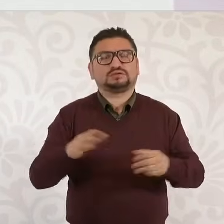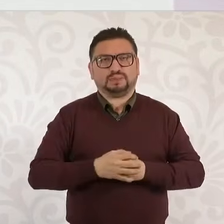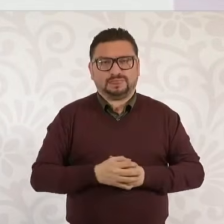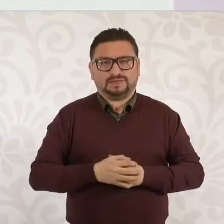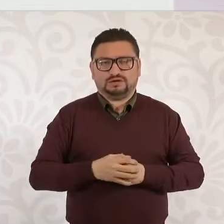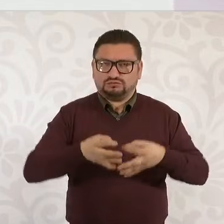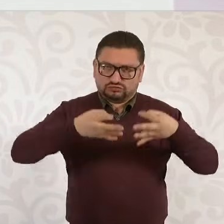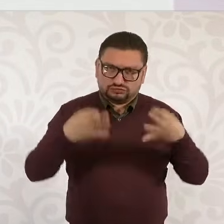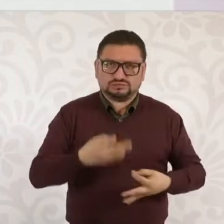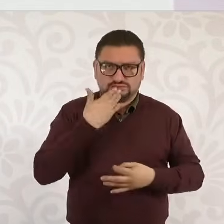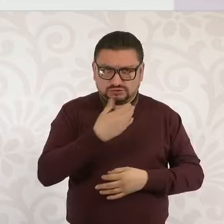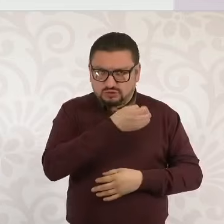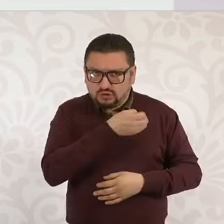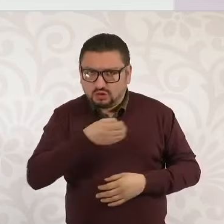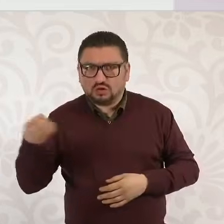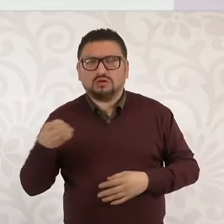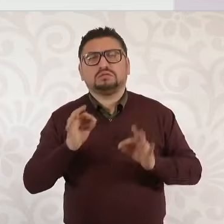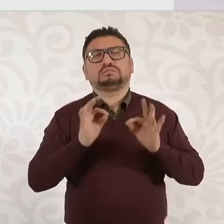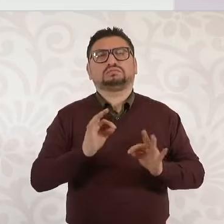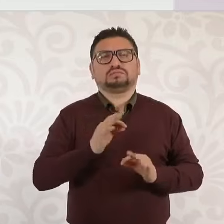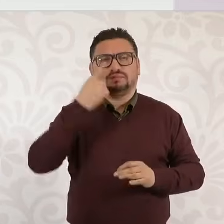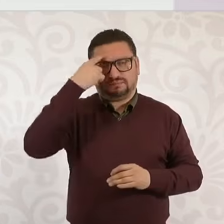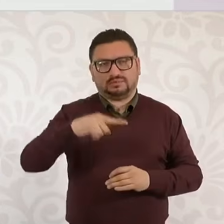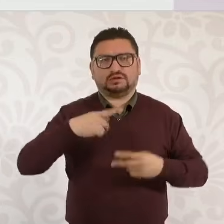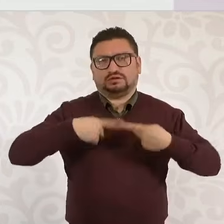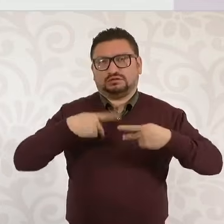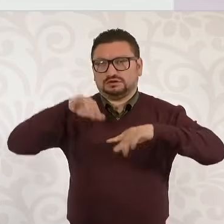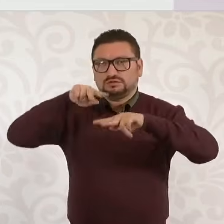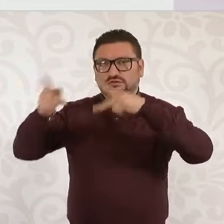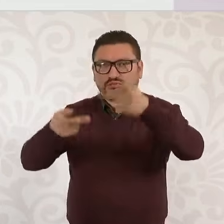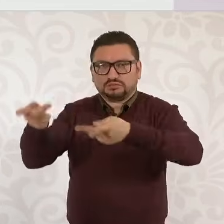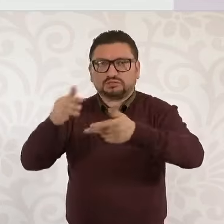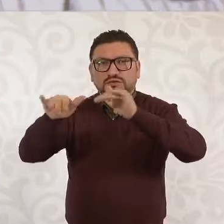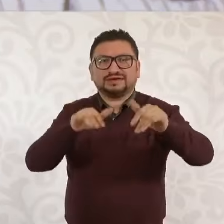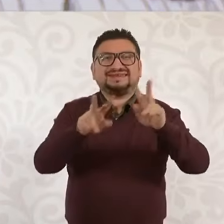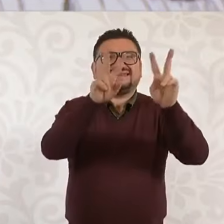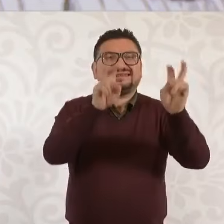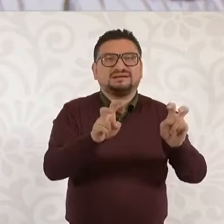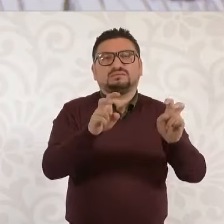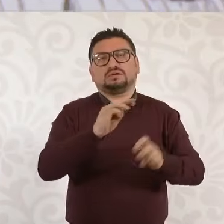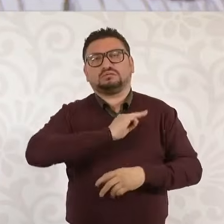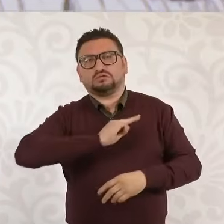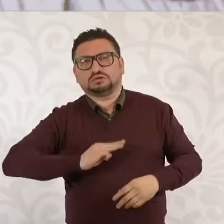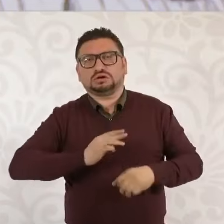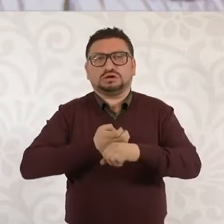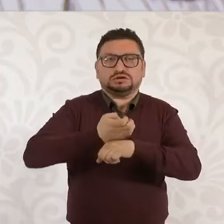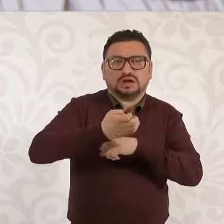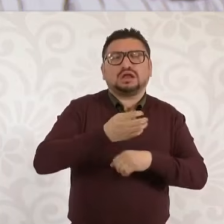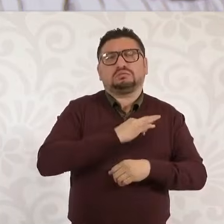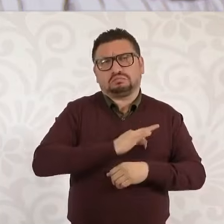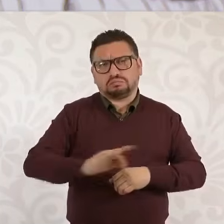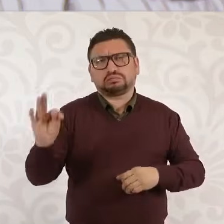bien establecido, etcétera, pues sobre todo para la consulta pública de algunos temas municipales, estatales, pues